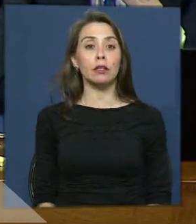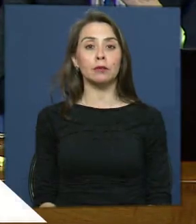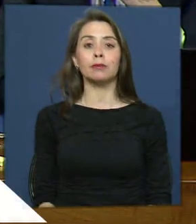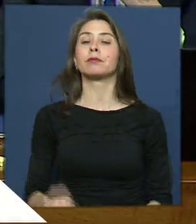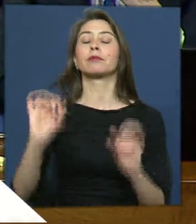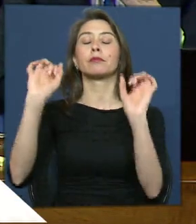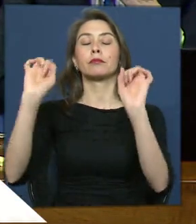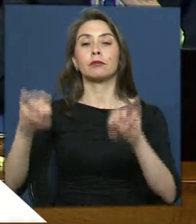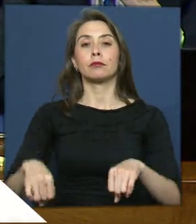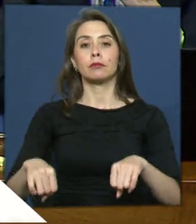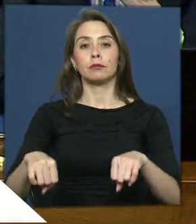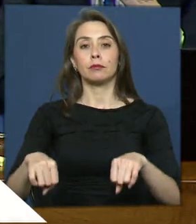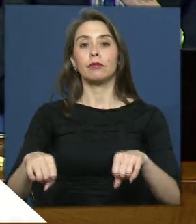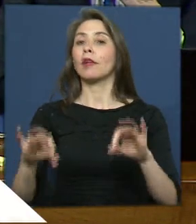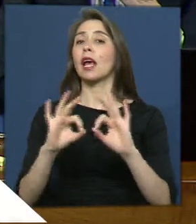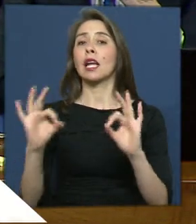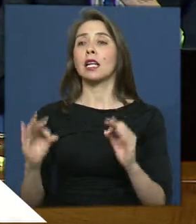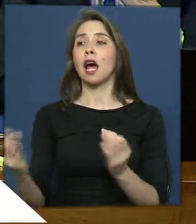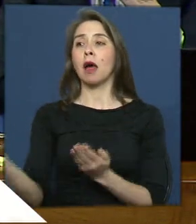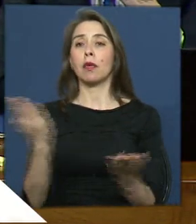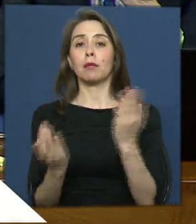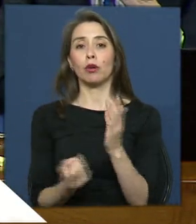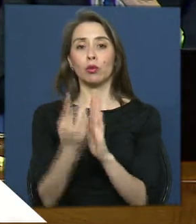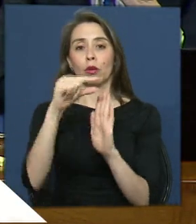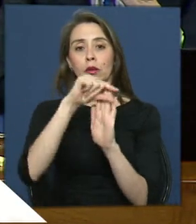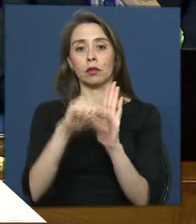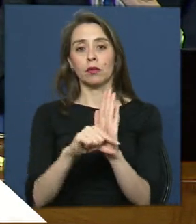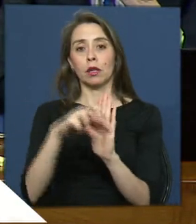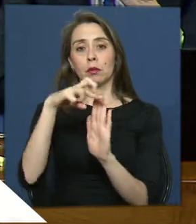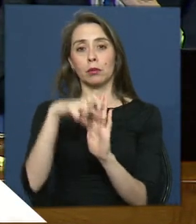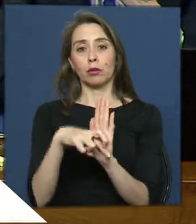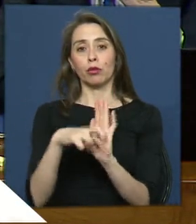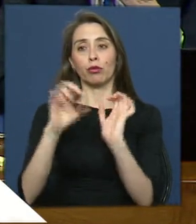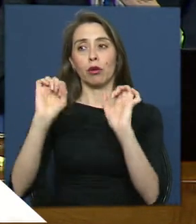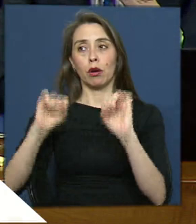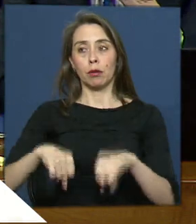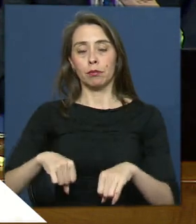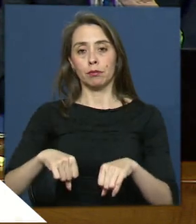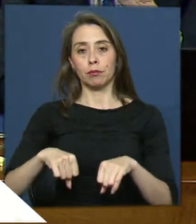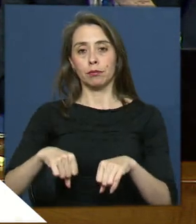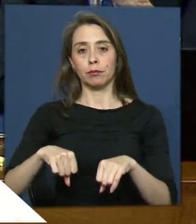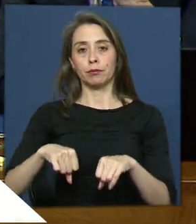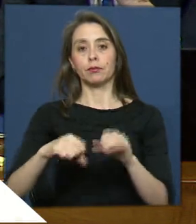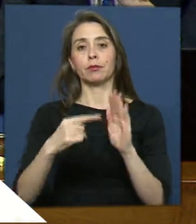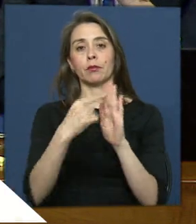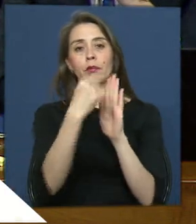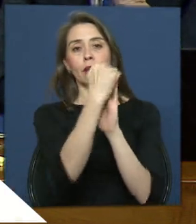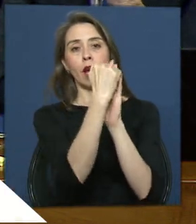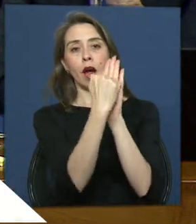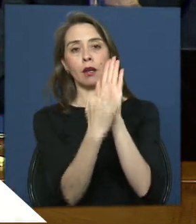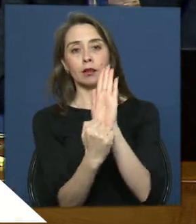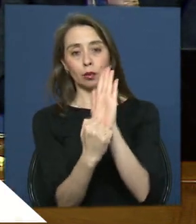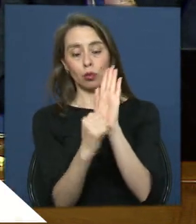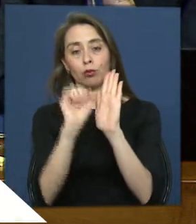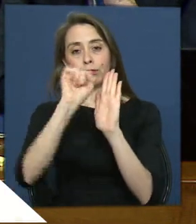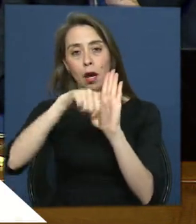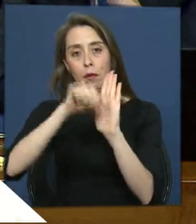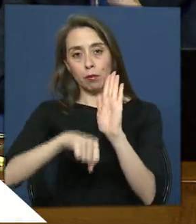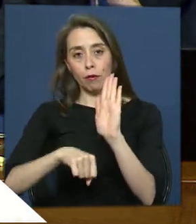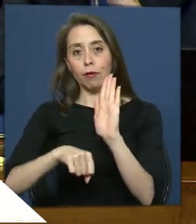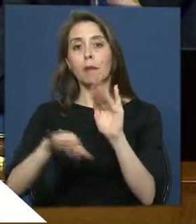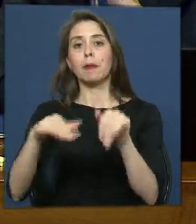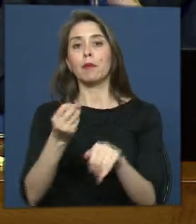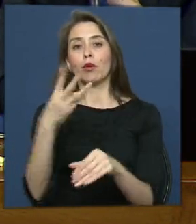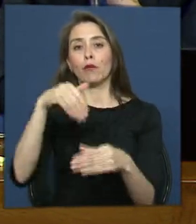Aprobado, y por no haber sido objeto de indicaciones, el proyecto queda además aprobado, en particular con la misma votación, despachado